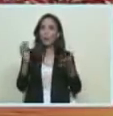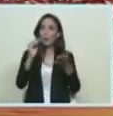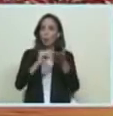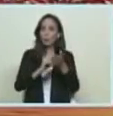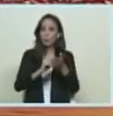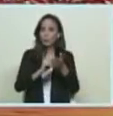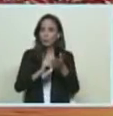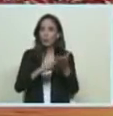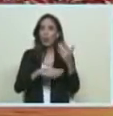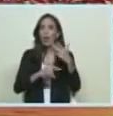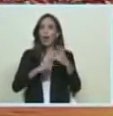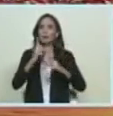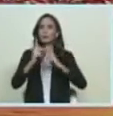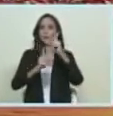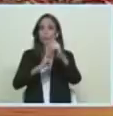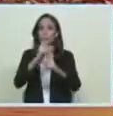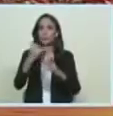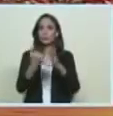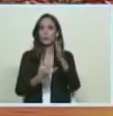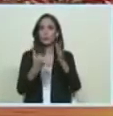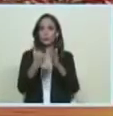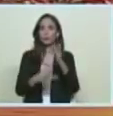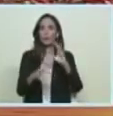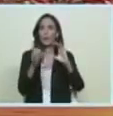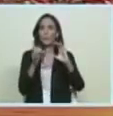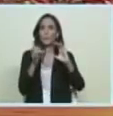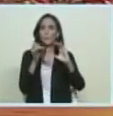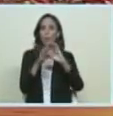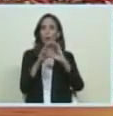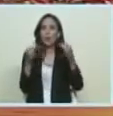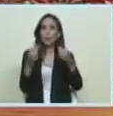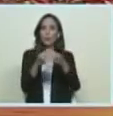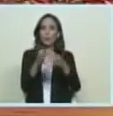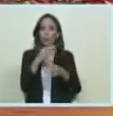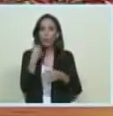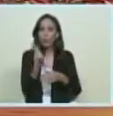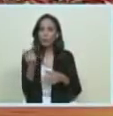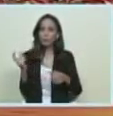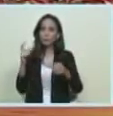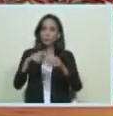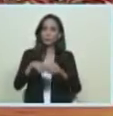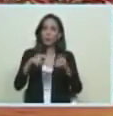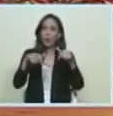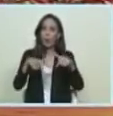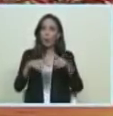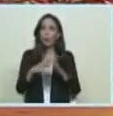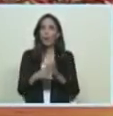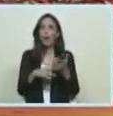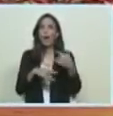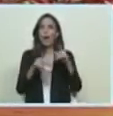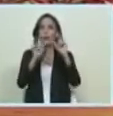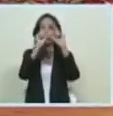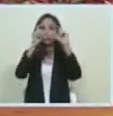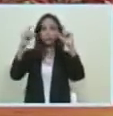nuevamente el proceso de inscripción en el Plan Chamba Juvenil a partir de la página